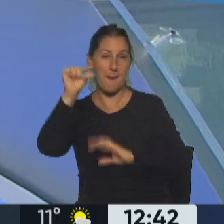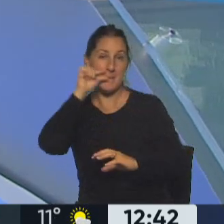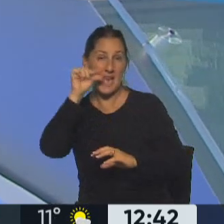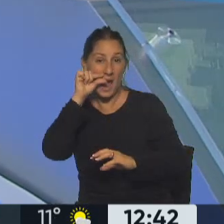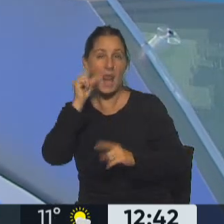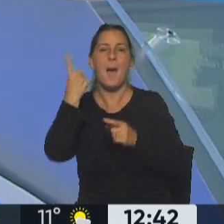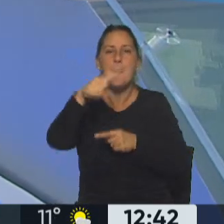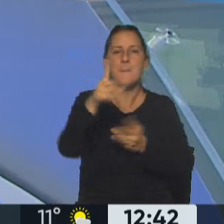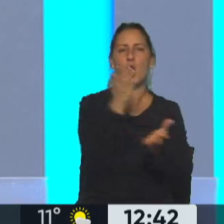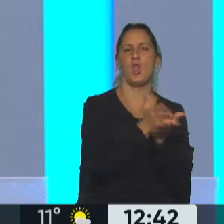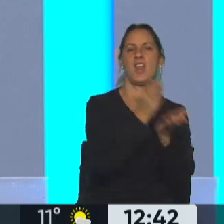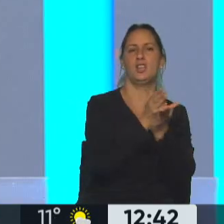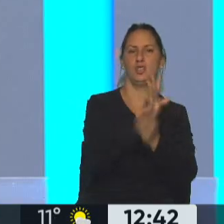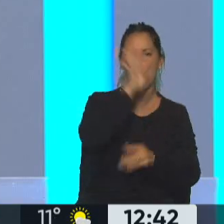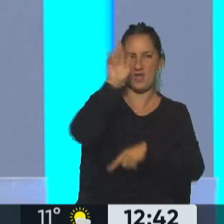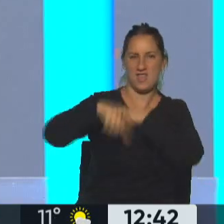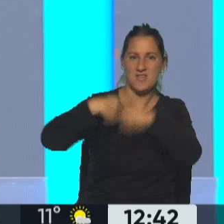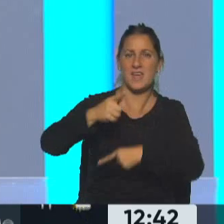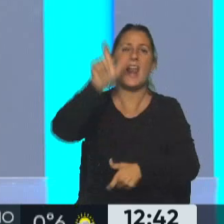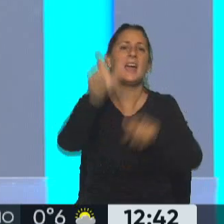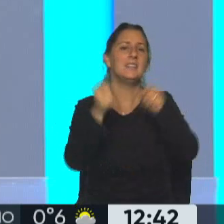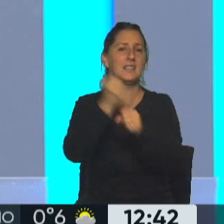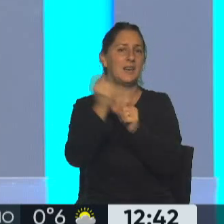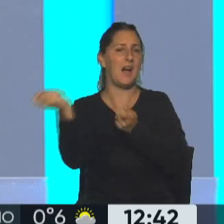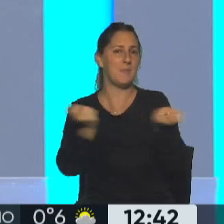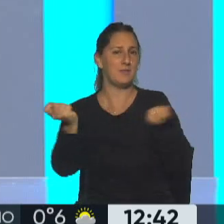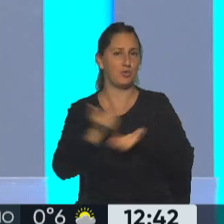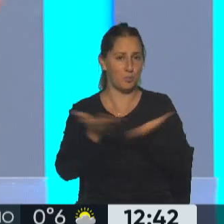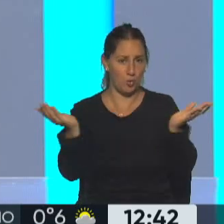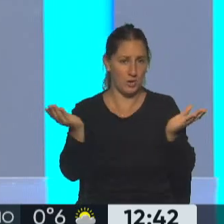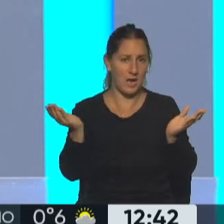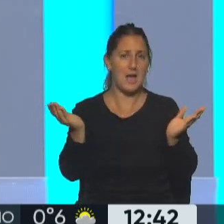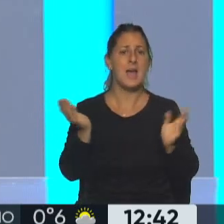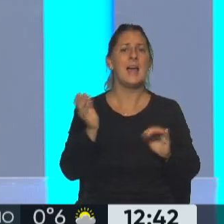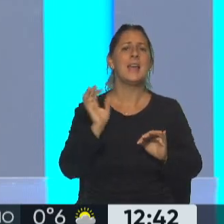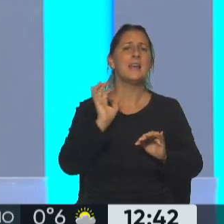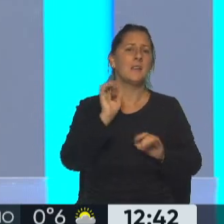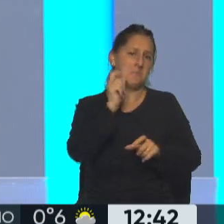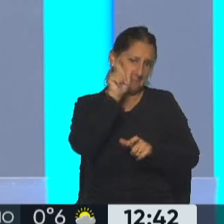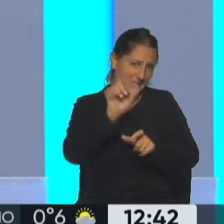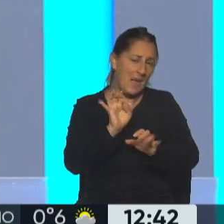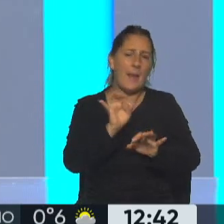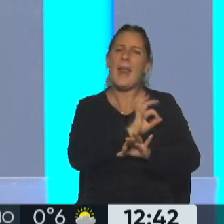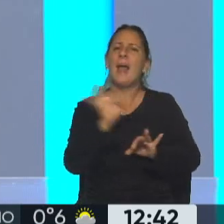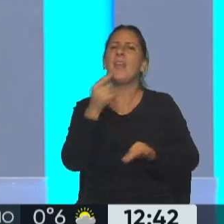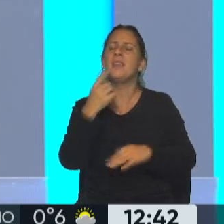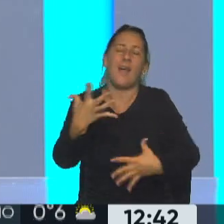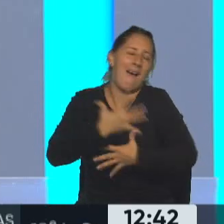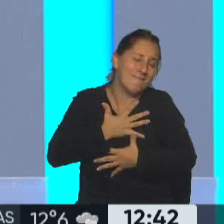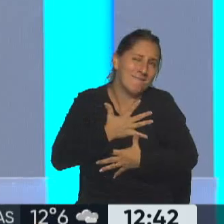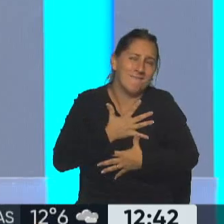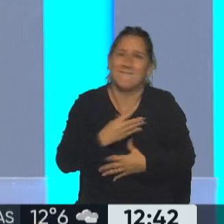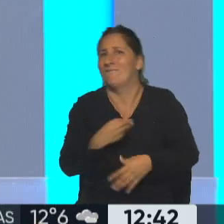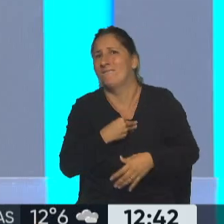derecho indígena a los funcionarios y funcionarios del país que deben conocer nadie dice que se enamoren de los pueblos indígenas y de golpe se